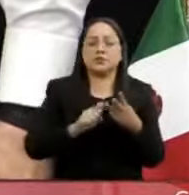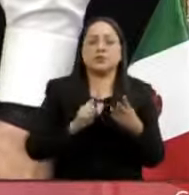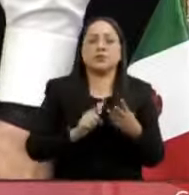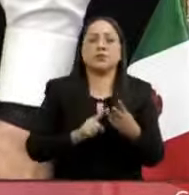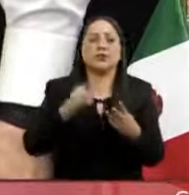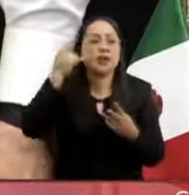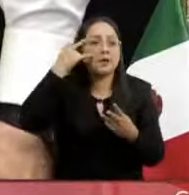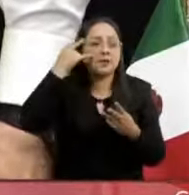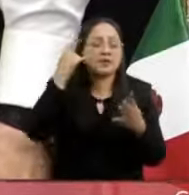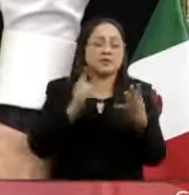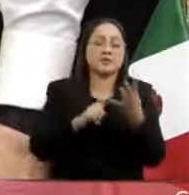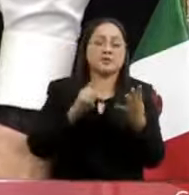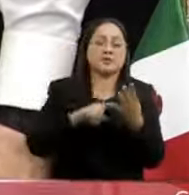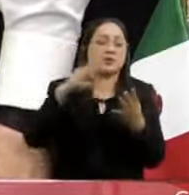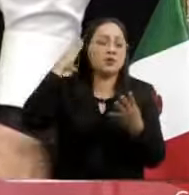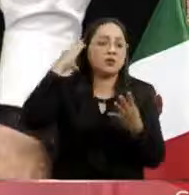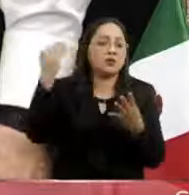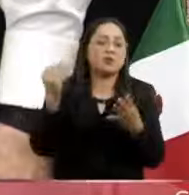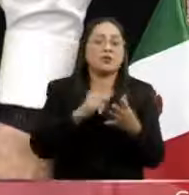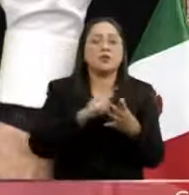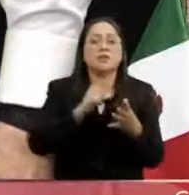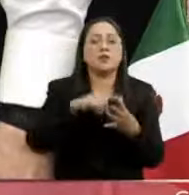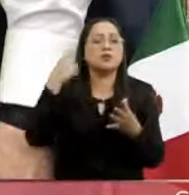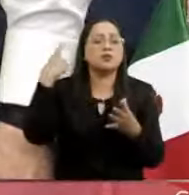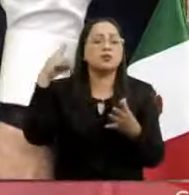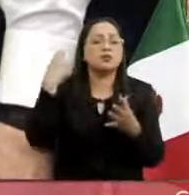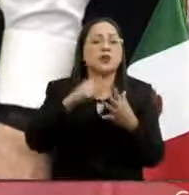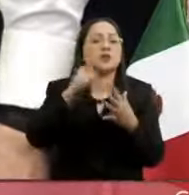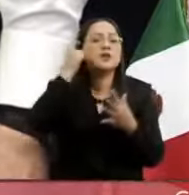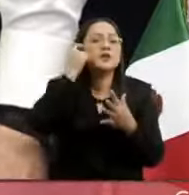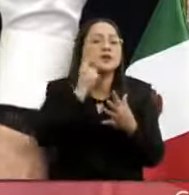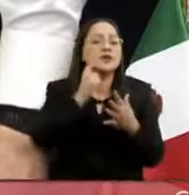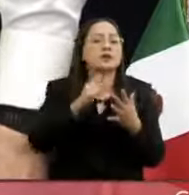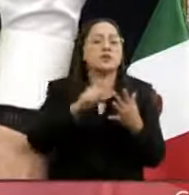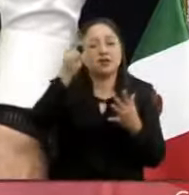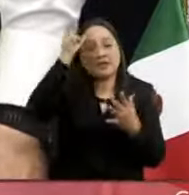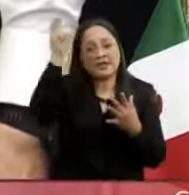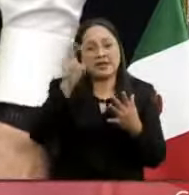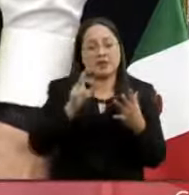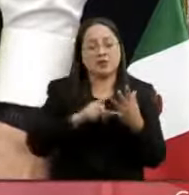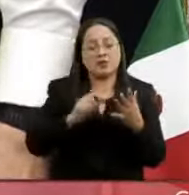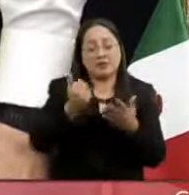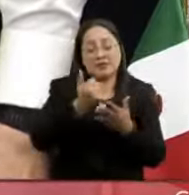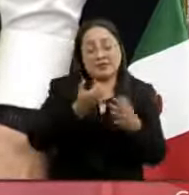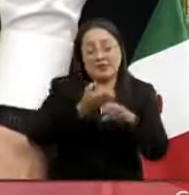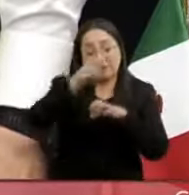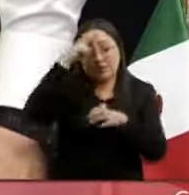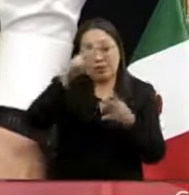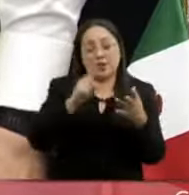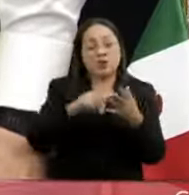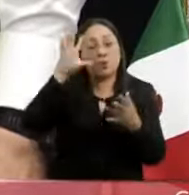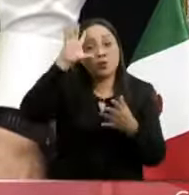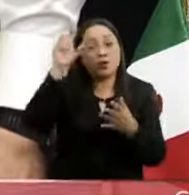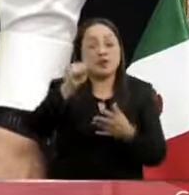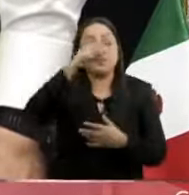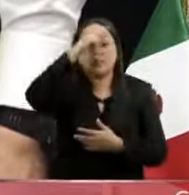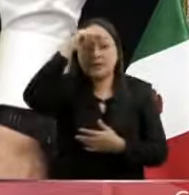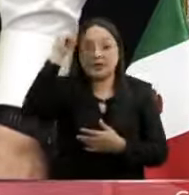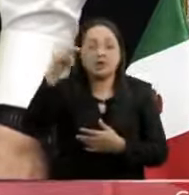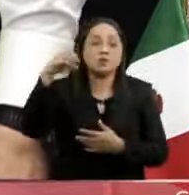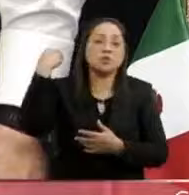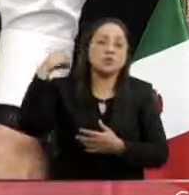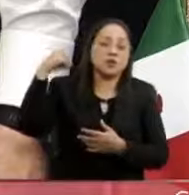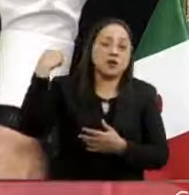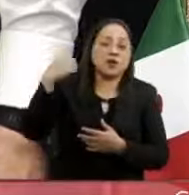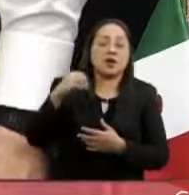Sur, Campeche, Colima, Durango, Guerrero, Hidalgo, México, Morelos, Nayarit,